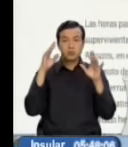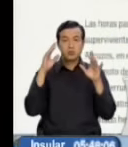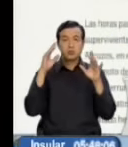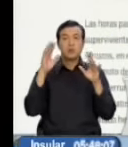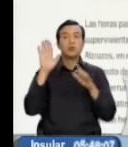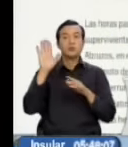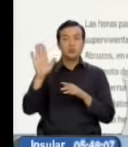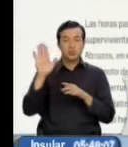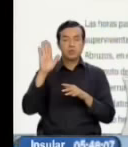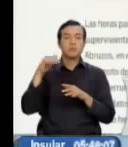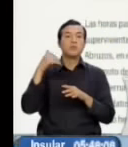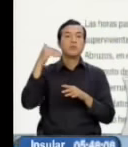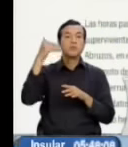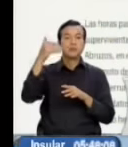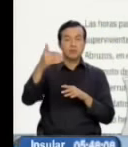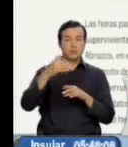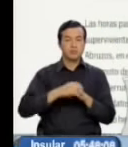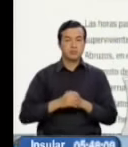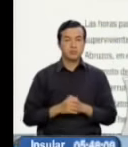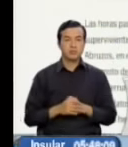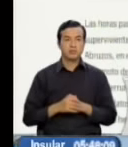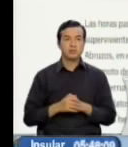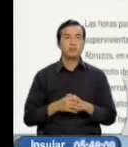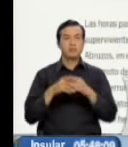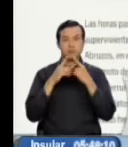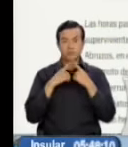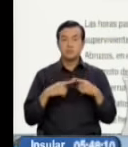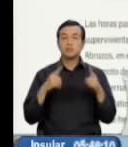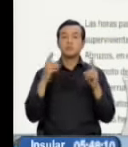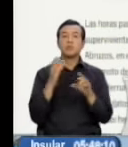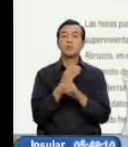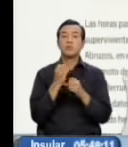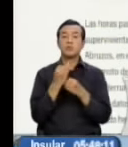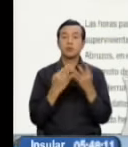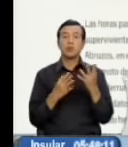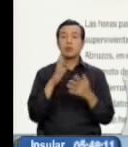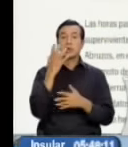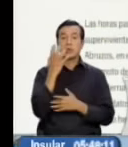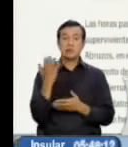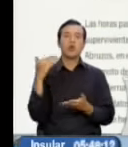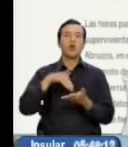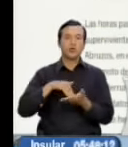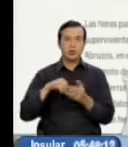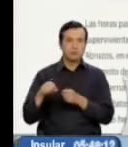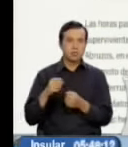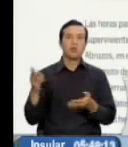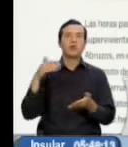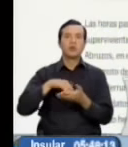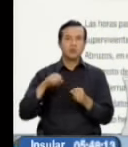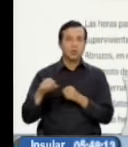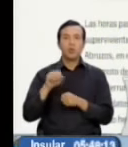italianas. Después también podemos decir que se contabilizan más de 15 réplicas entre 4 y 5.4